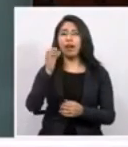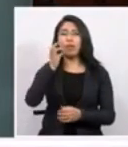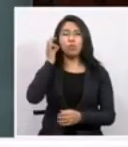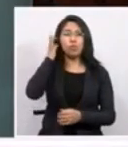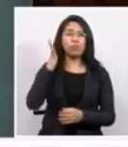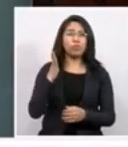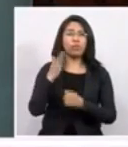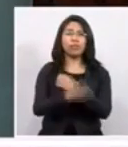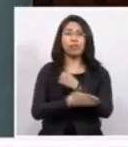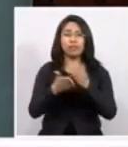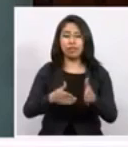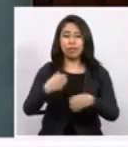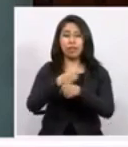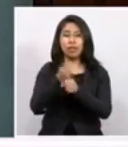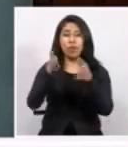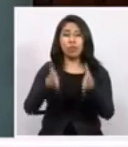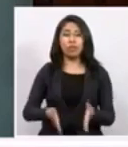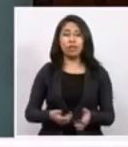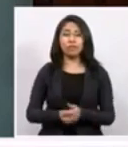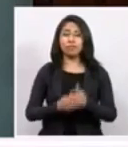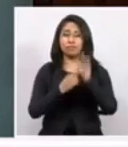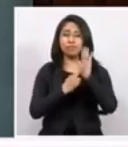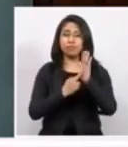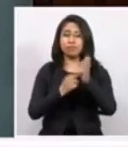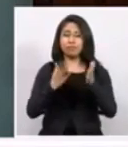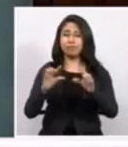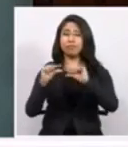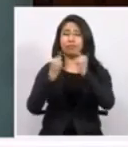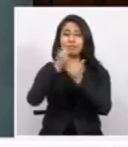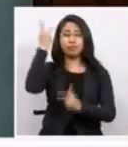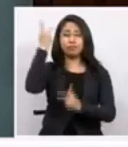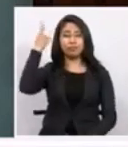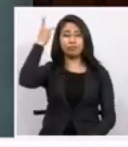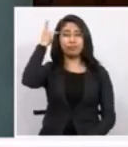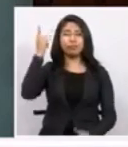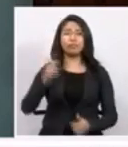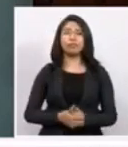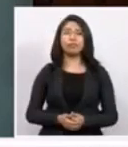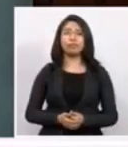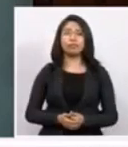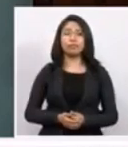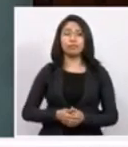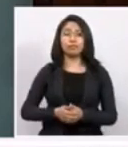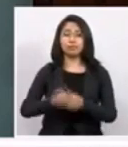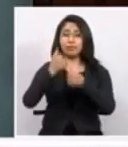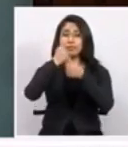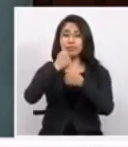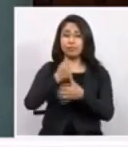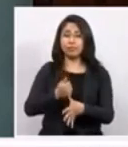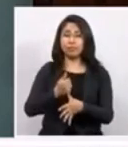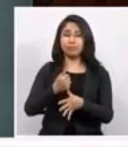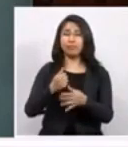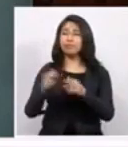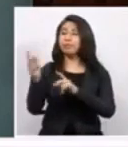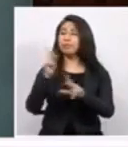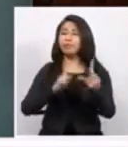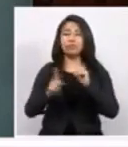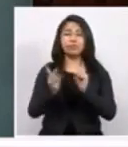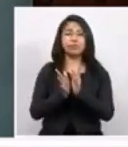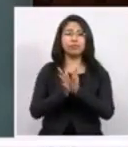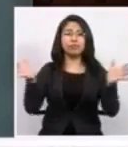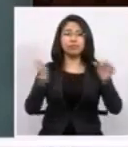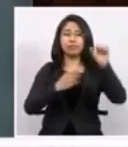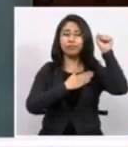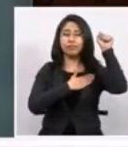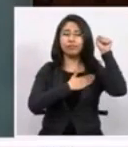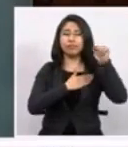y obreras, representantes de partidos políticos, a la dirigencia y militancia del movimiento